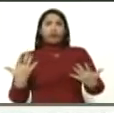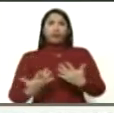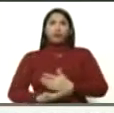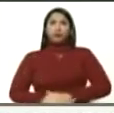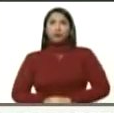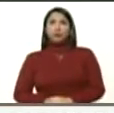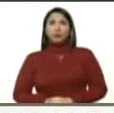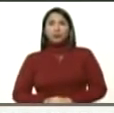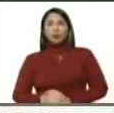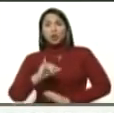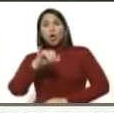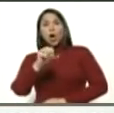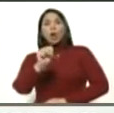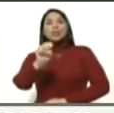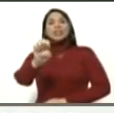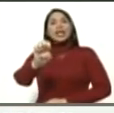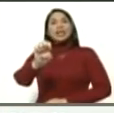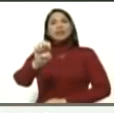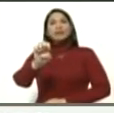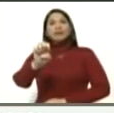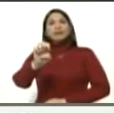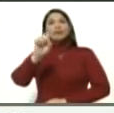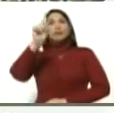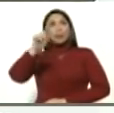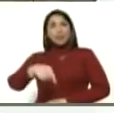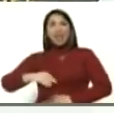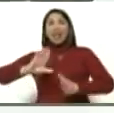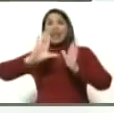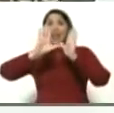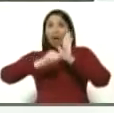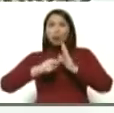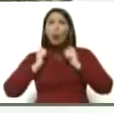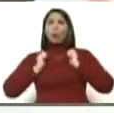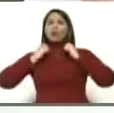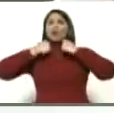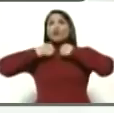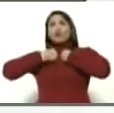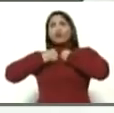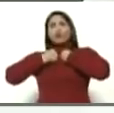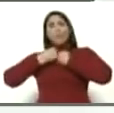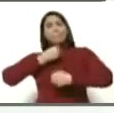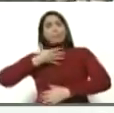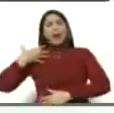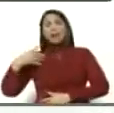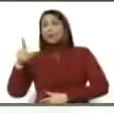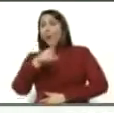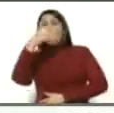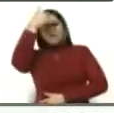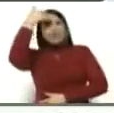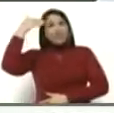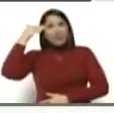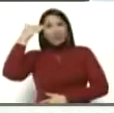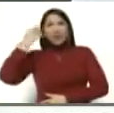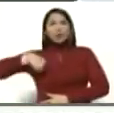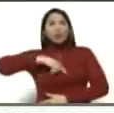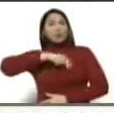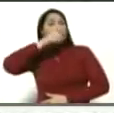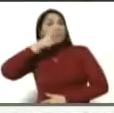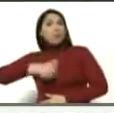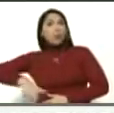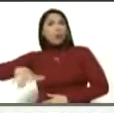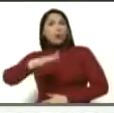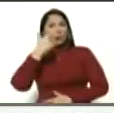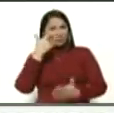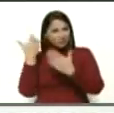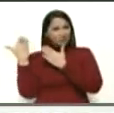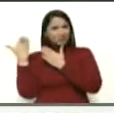José Ignacio Hernández, un ladrón de cuello blanco. No se le olvide a nuestro pueblo,